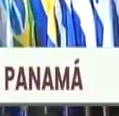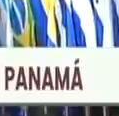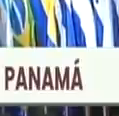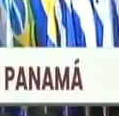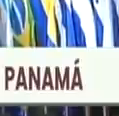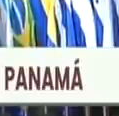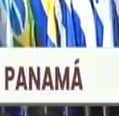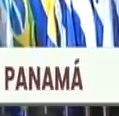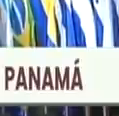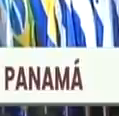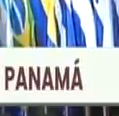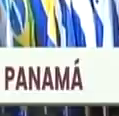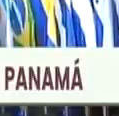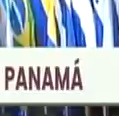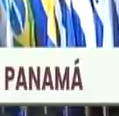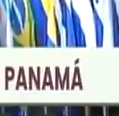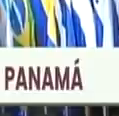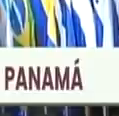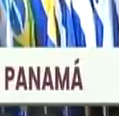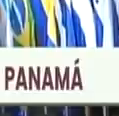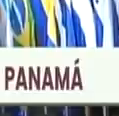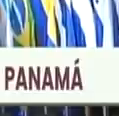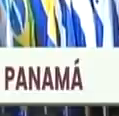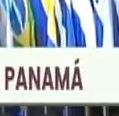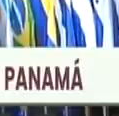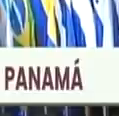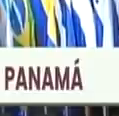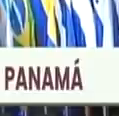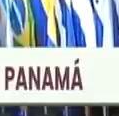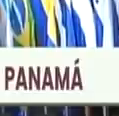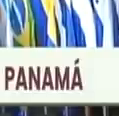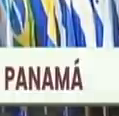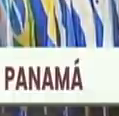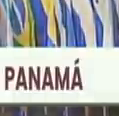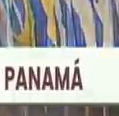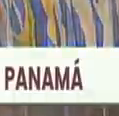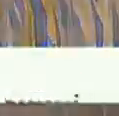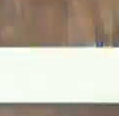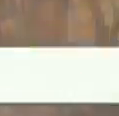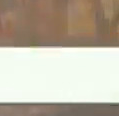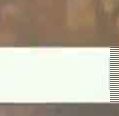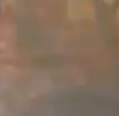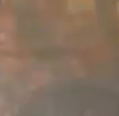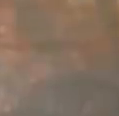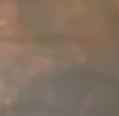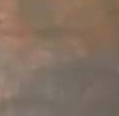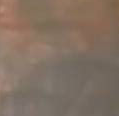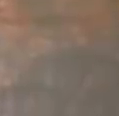Por su amable atención y asistencia, muchas gracias, muy buenas tardes.